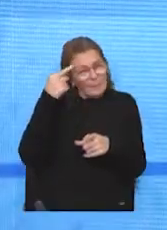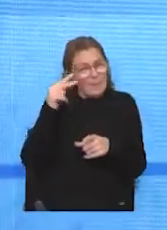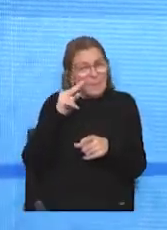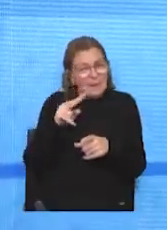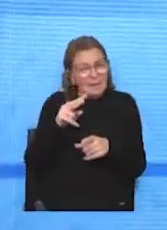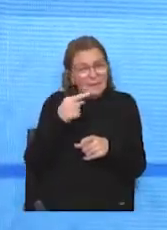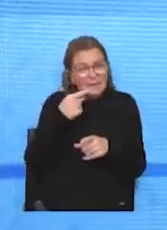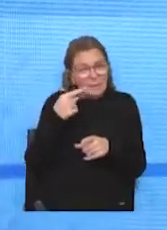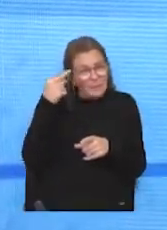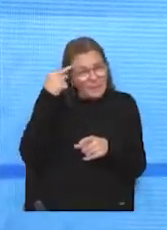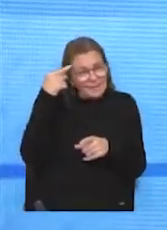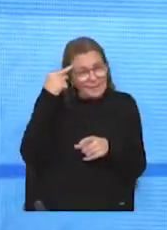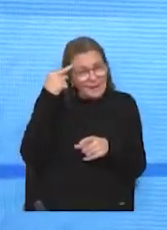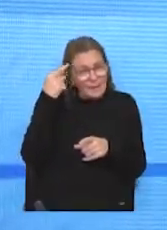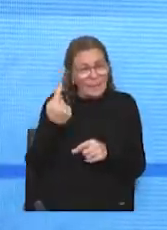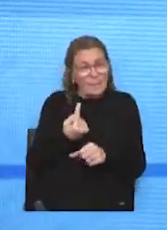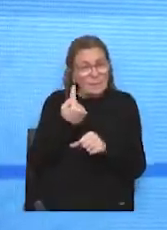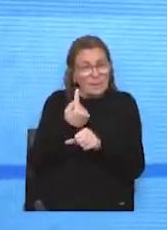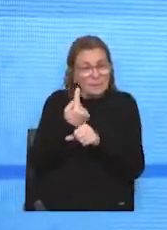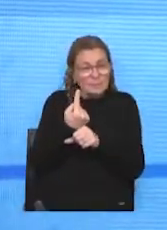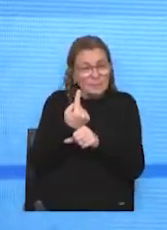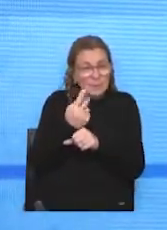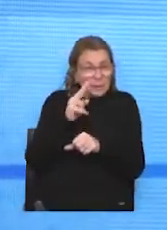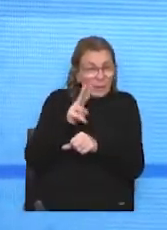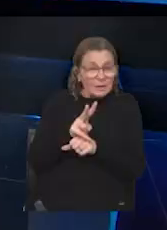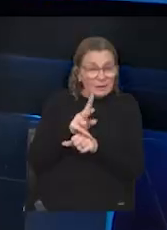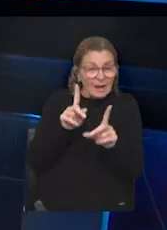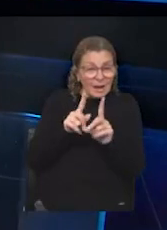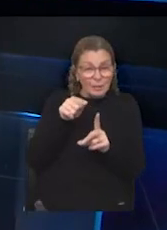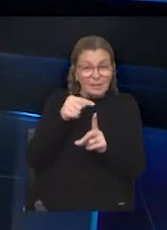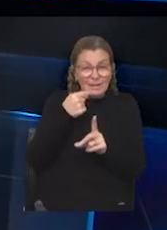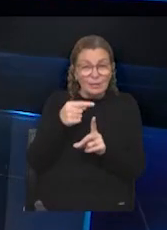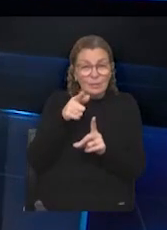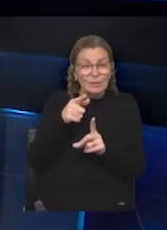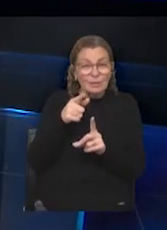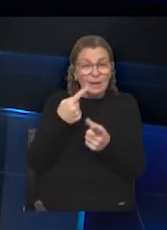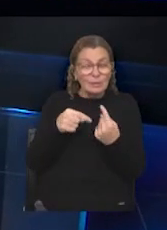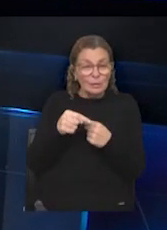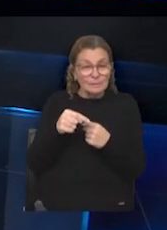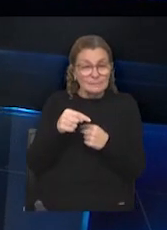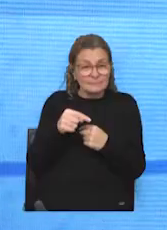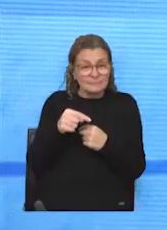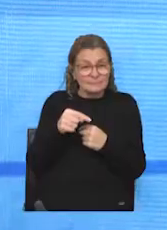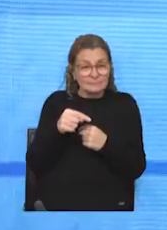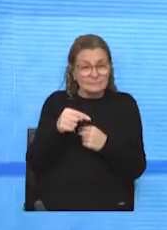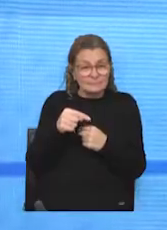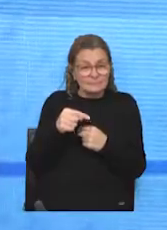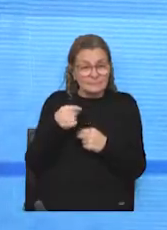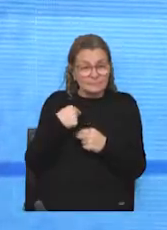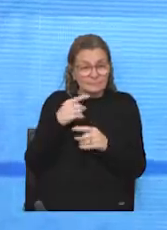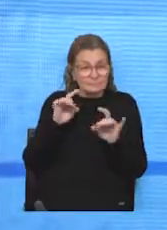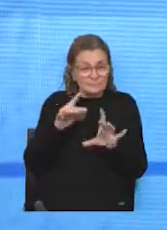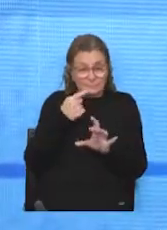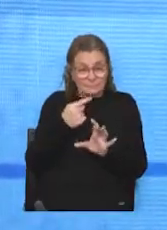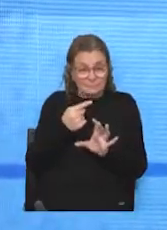y creer en primera a primera vista en algo de esto no Y entonces y yo solamente se lo